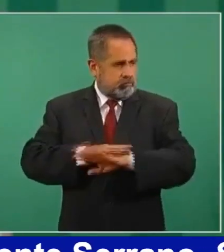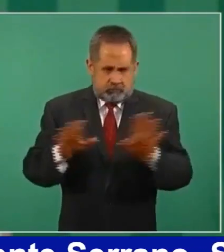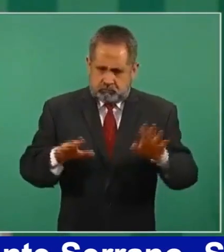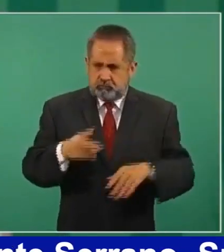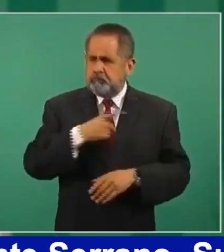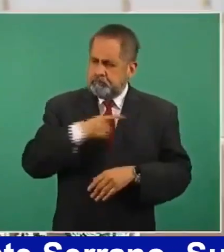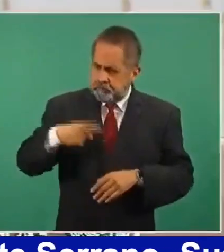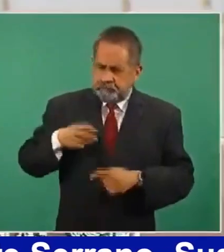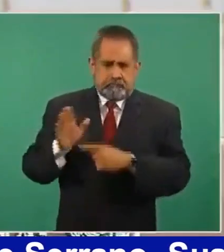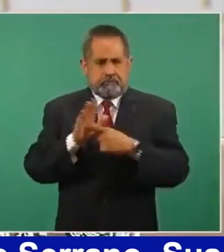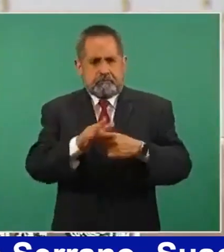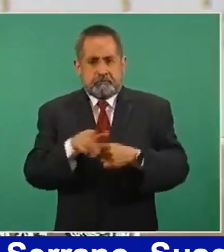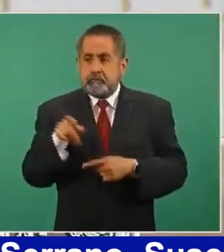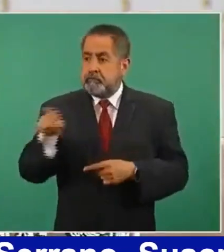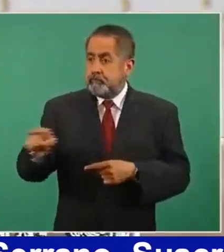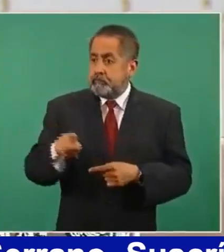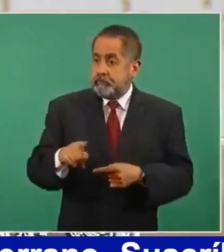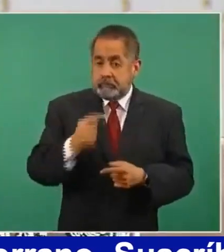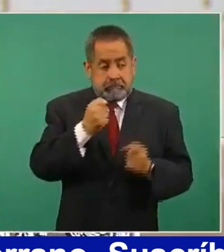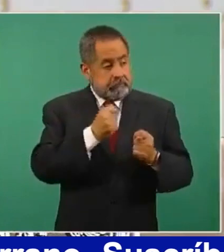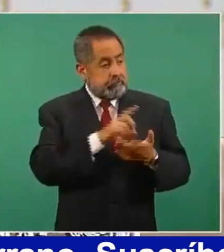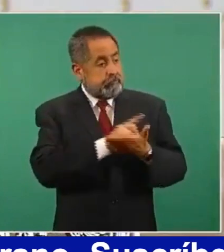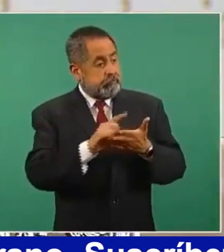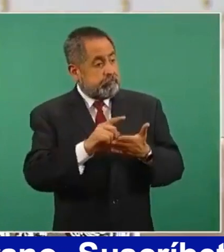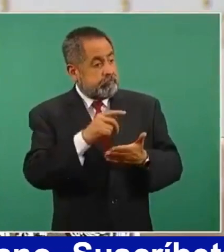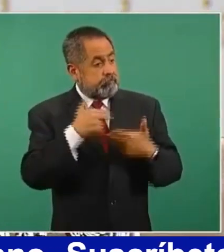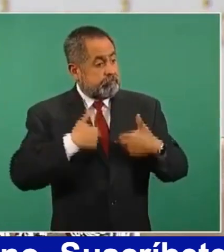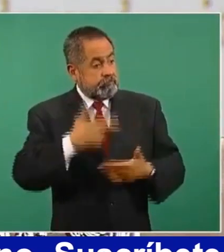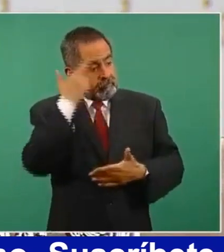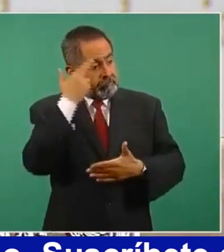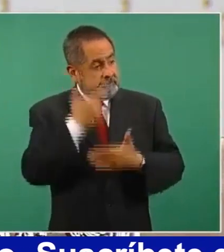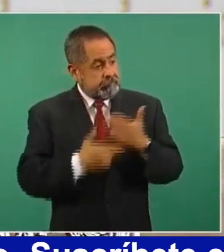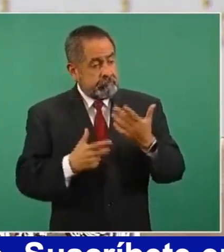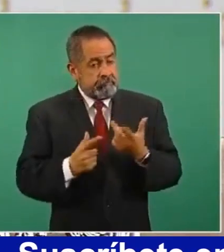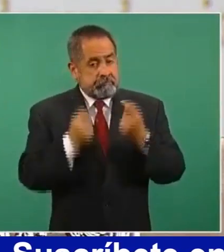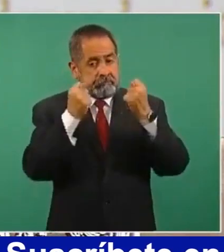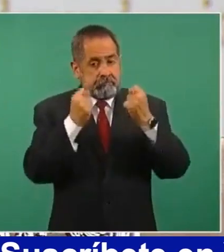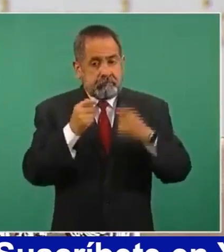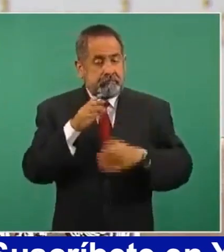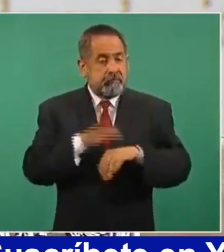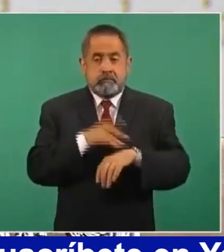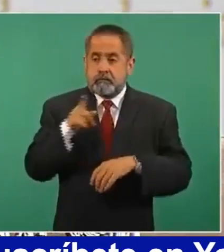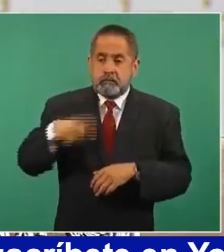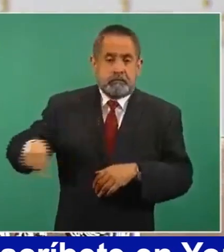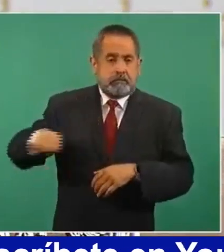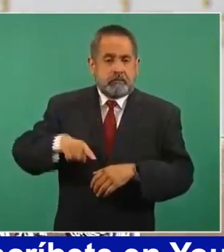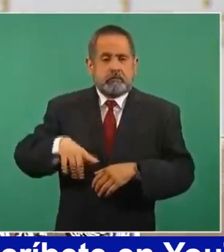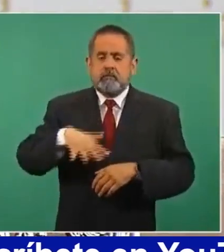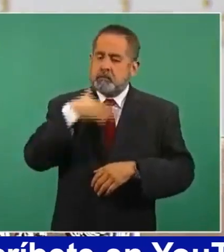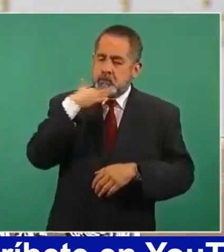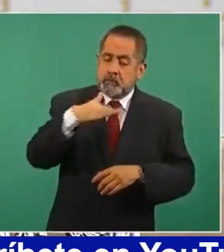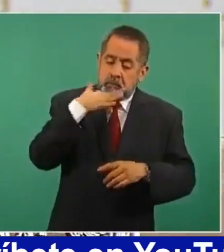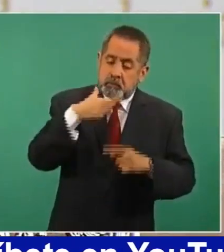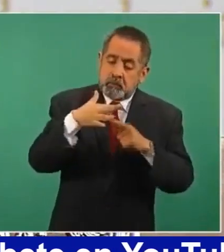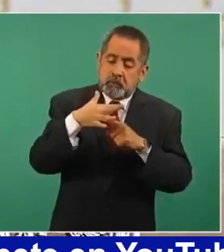que violó derechos humanos, porque la corrupción es una